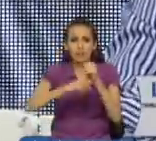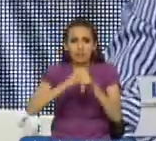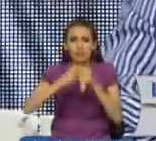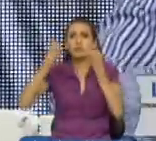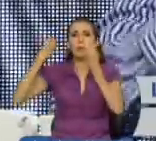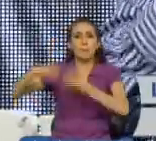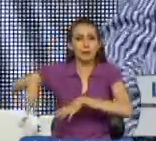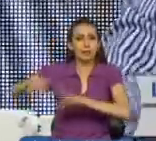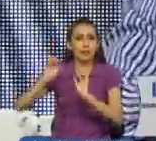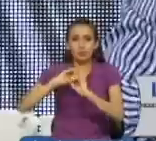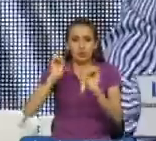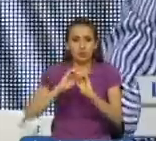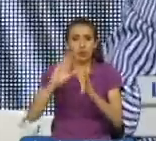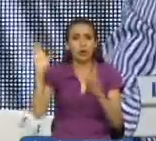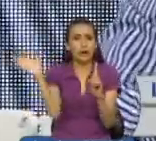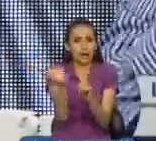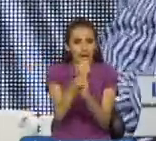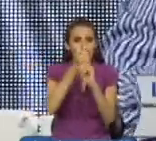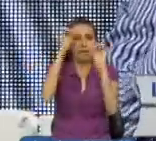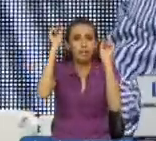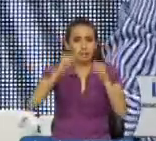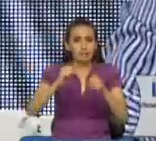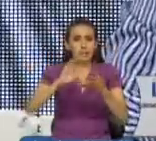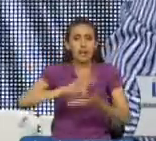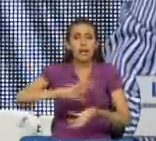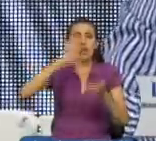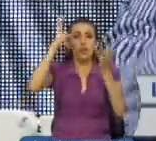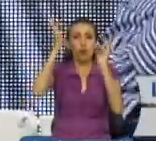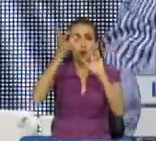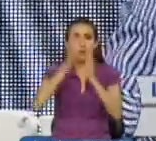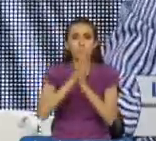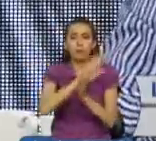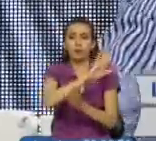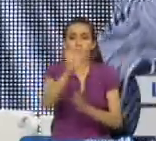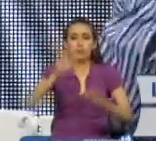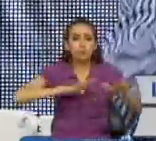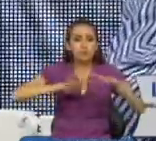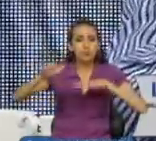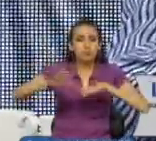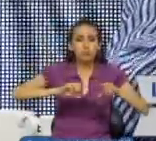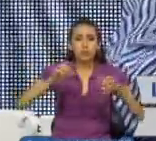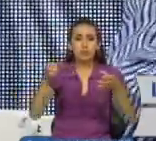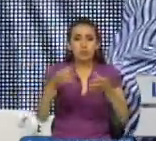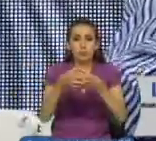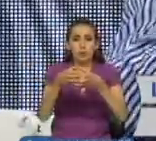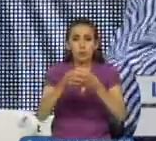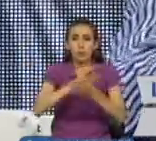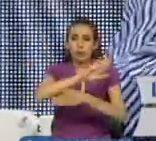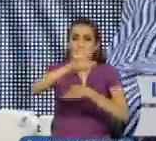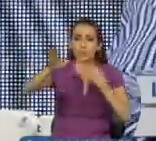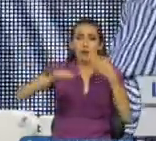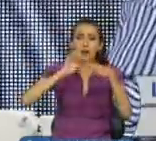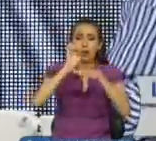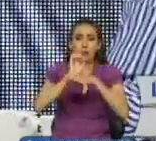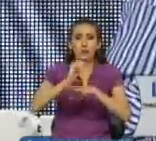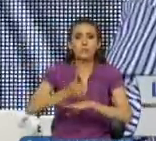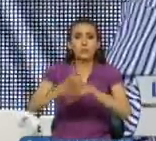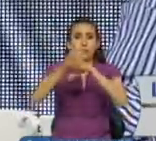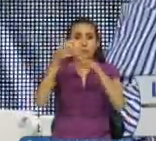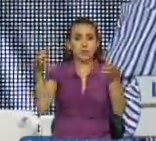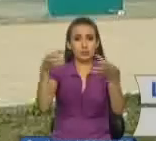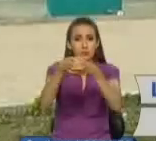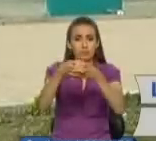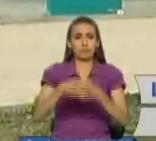década perdida es una década ganada por la revolución con el accionar de todo el pueblo ecuatoriano y su